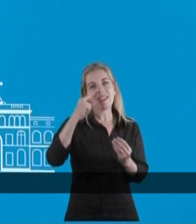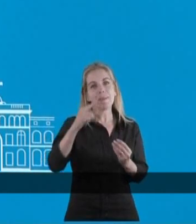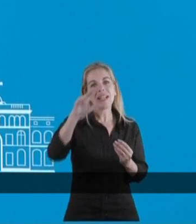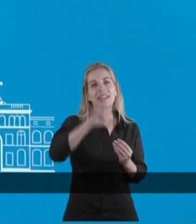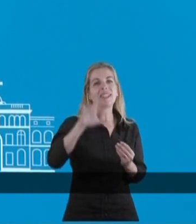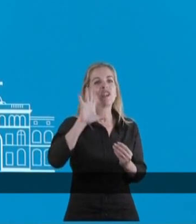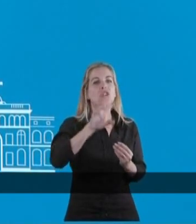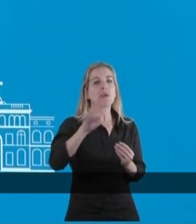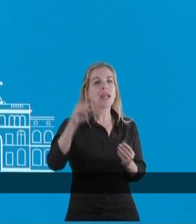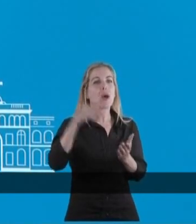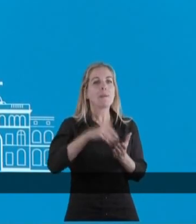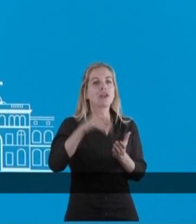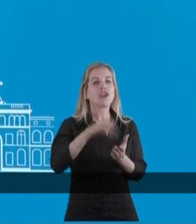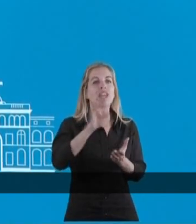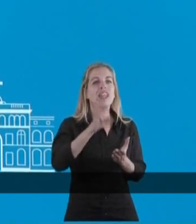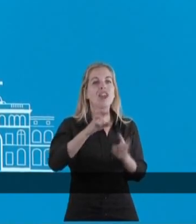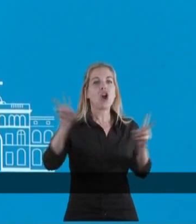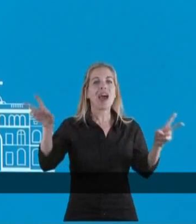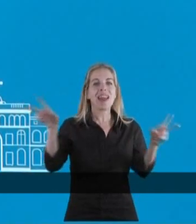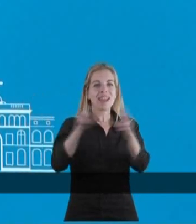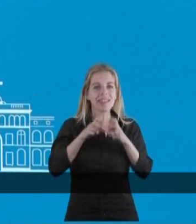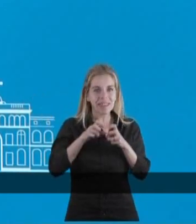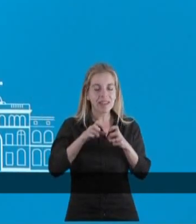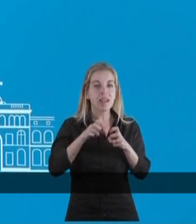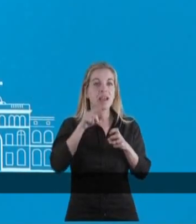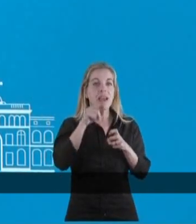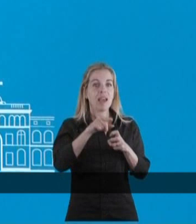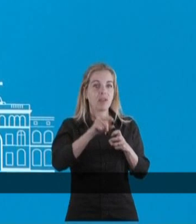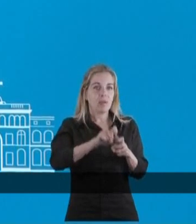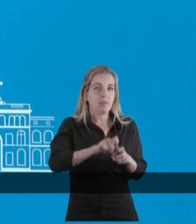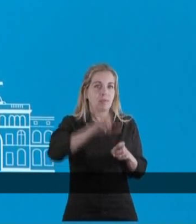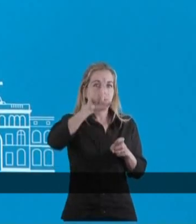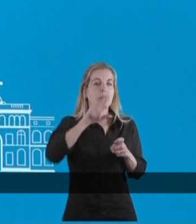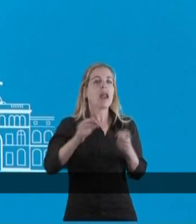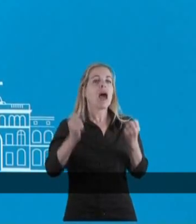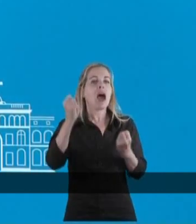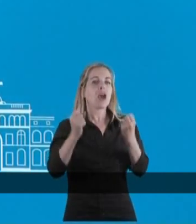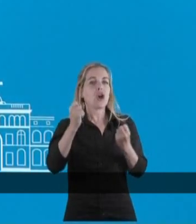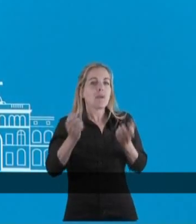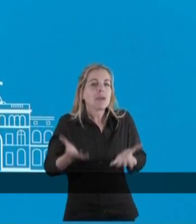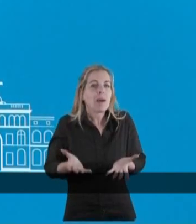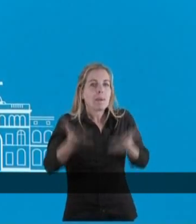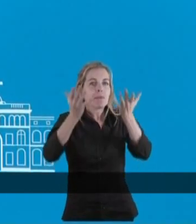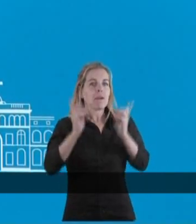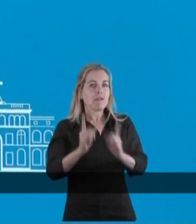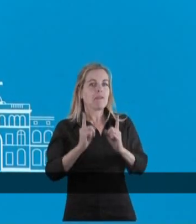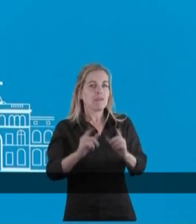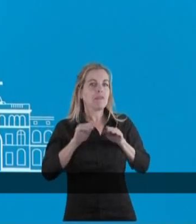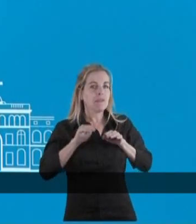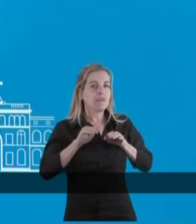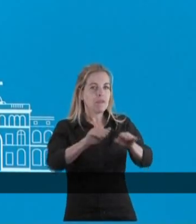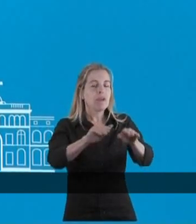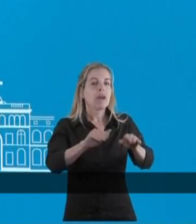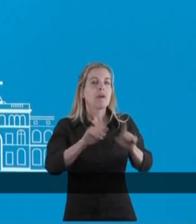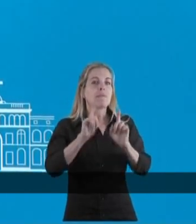7.352 millones de dólares. Esto significa un crecimiento para la Argentina que viene siendo sostenido, que ya vemos que a partir de